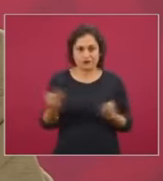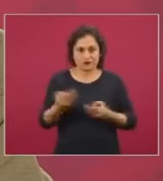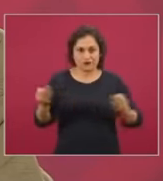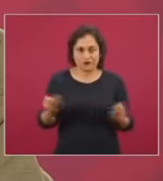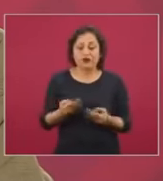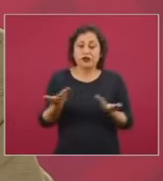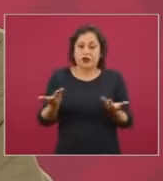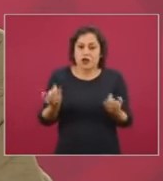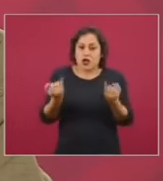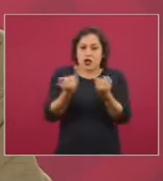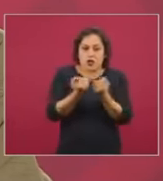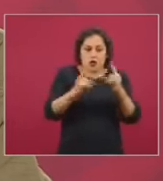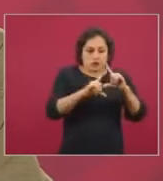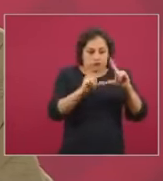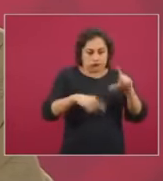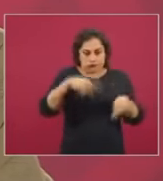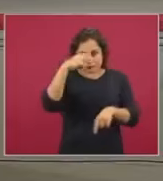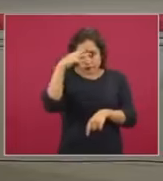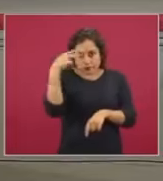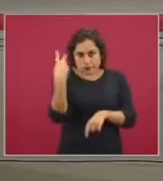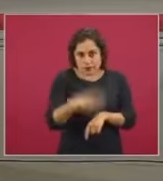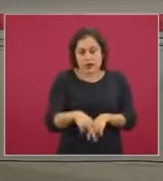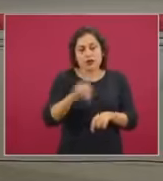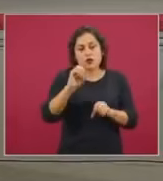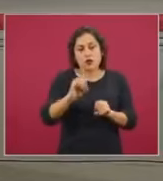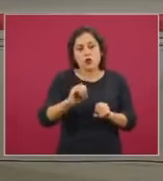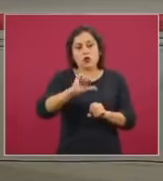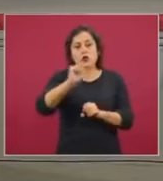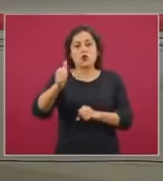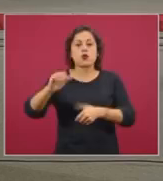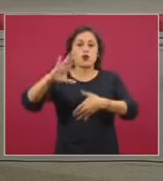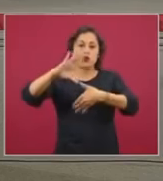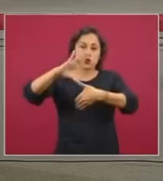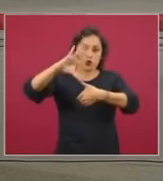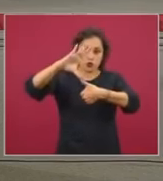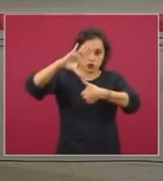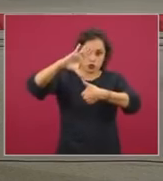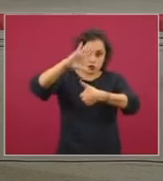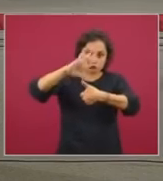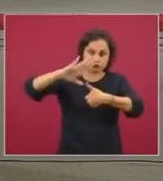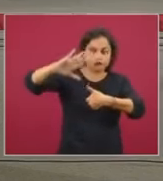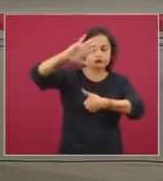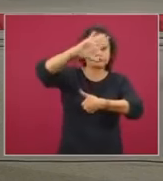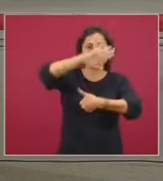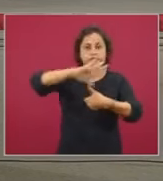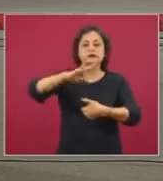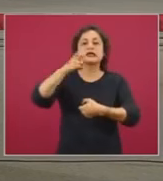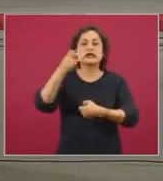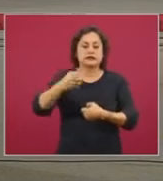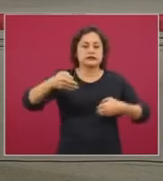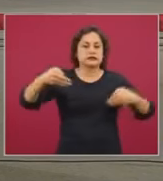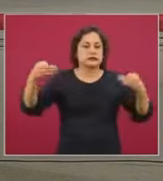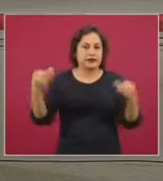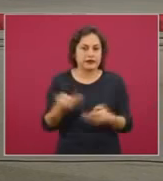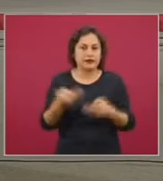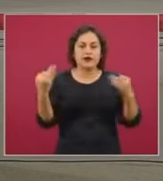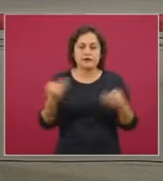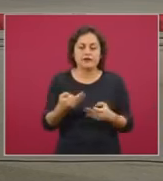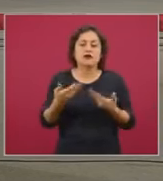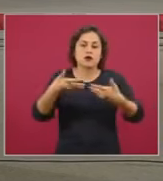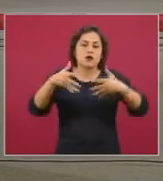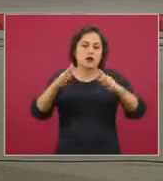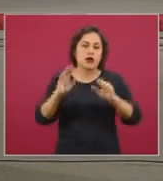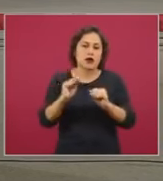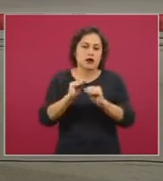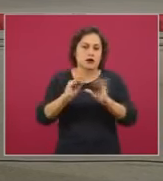en México, como en prácticamente pues, todo el hemisferio norte en esta época invernal, se encuentran estos pequeños excesos que duran tal